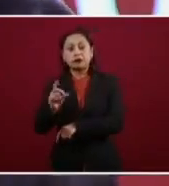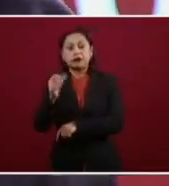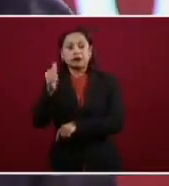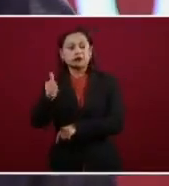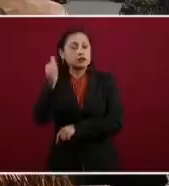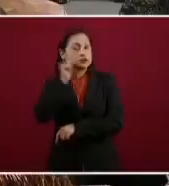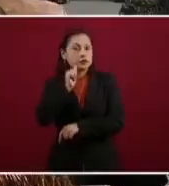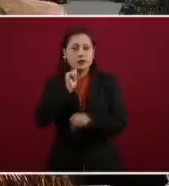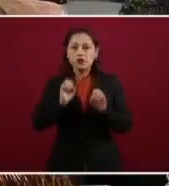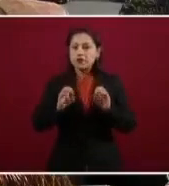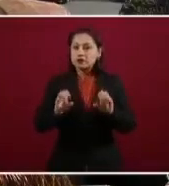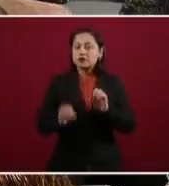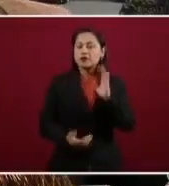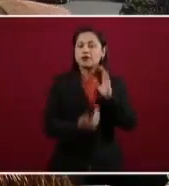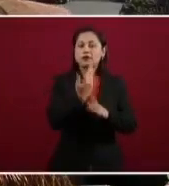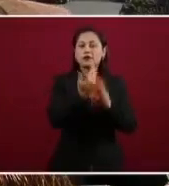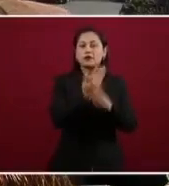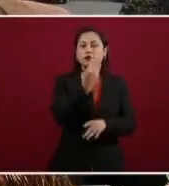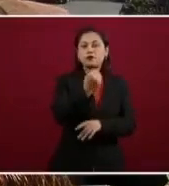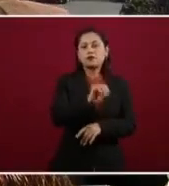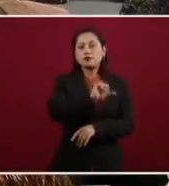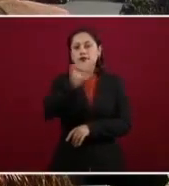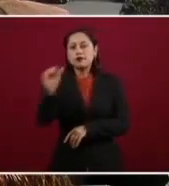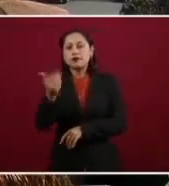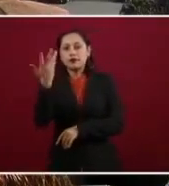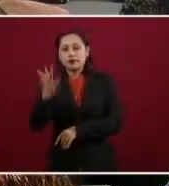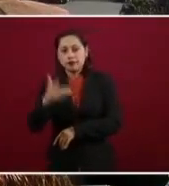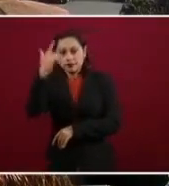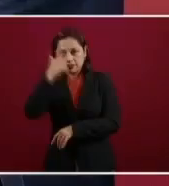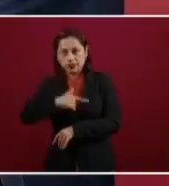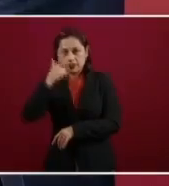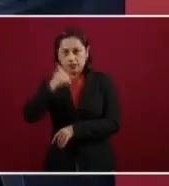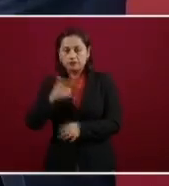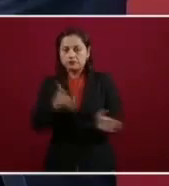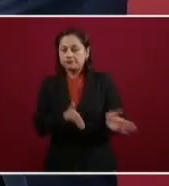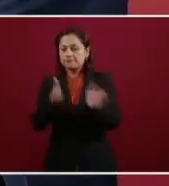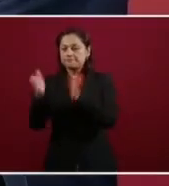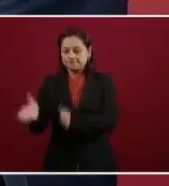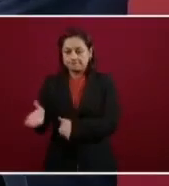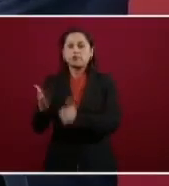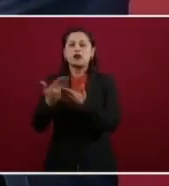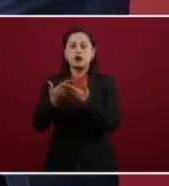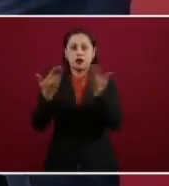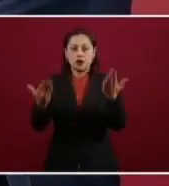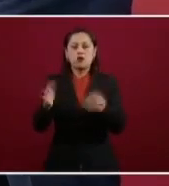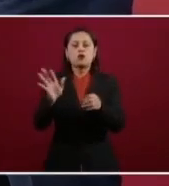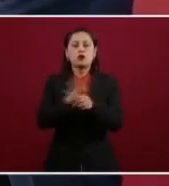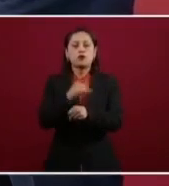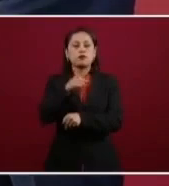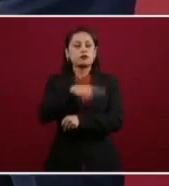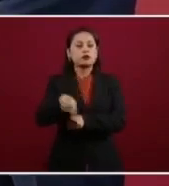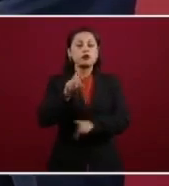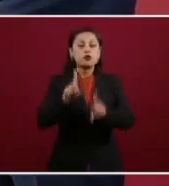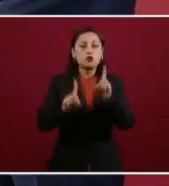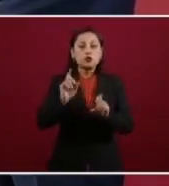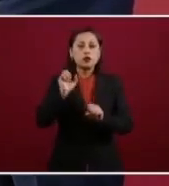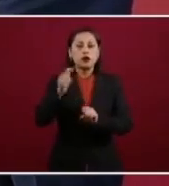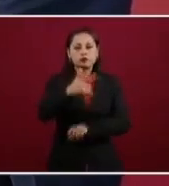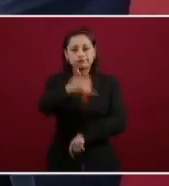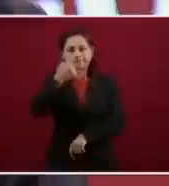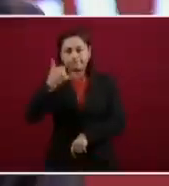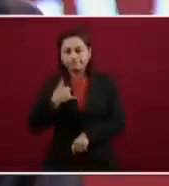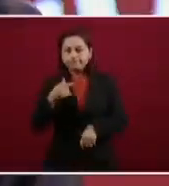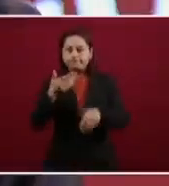la mañana a 10 de la noche y un horario extraordinario para dar atención y servicio a